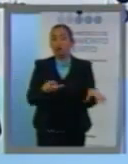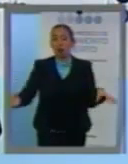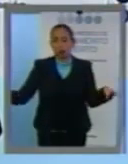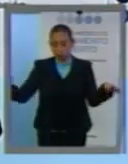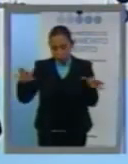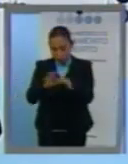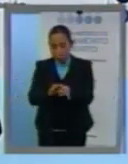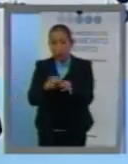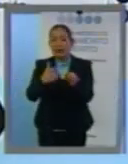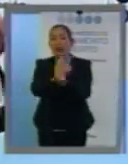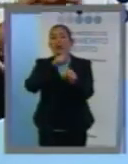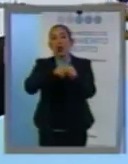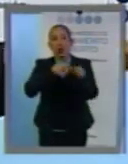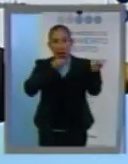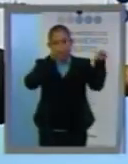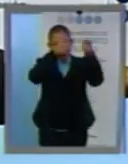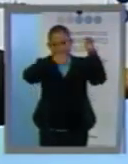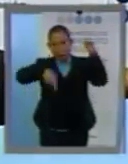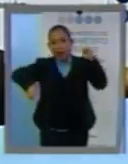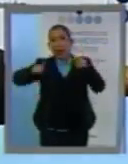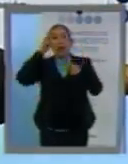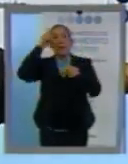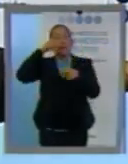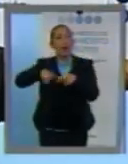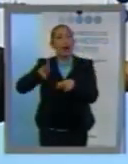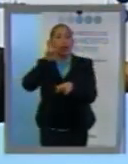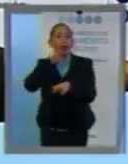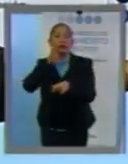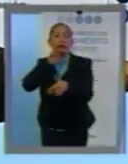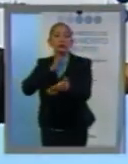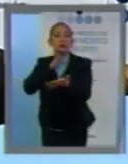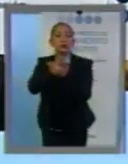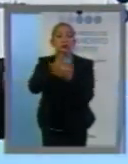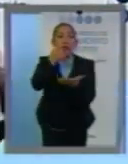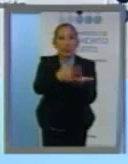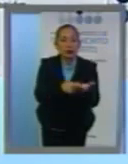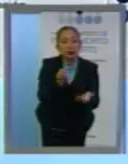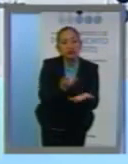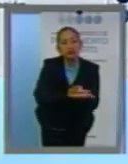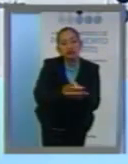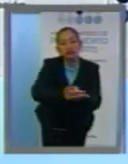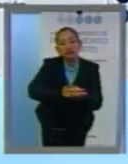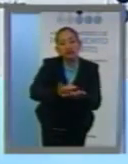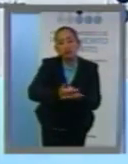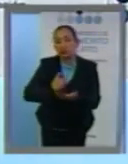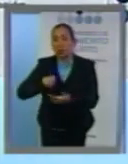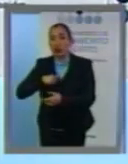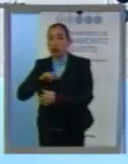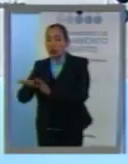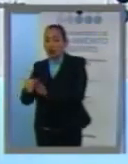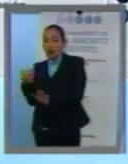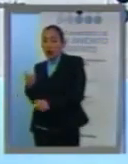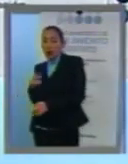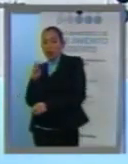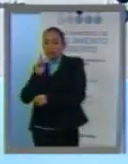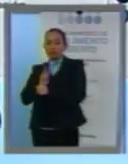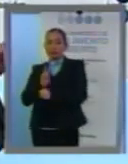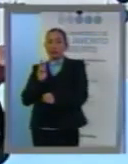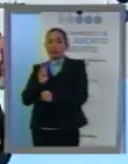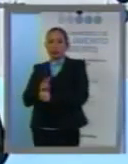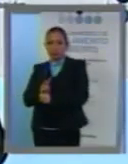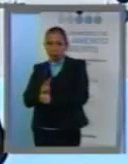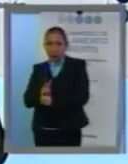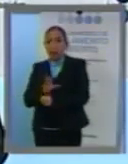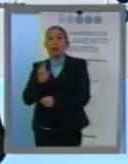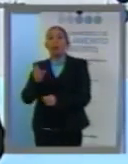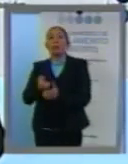coordinación nacional en cuanto a lo que son auditorías o contralorías internas y nosotros las auditorías externas, fiscalización. Por